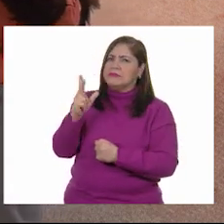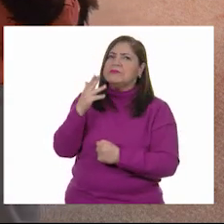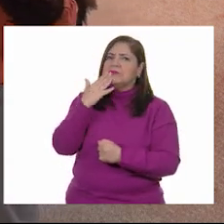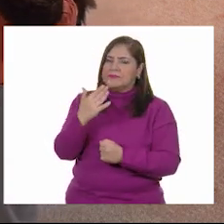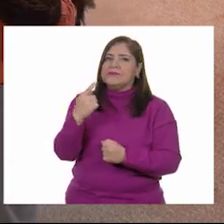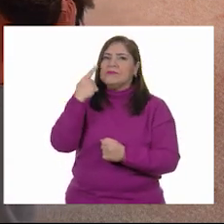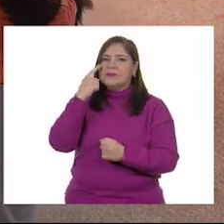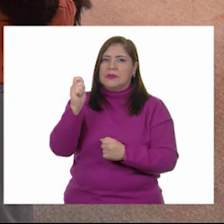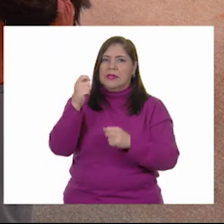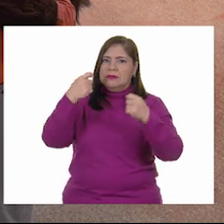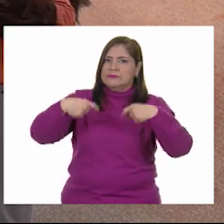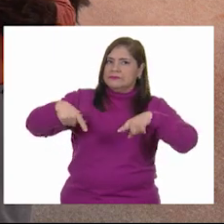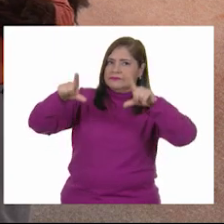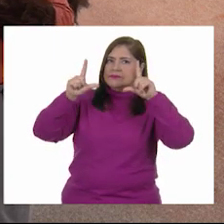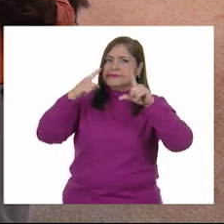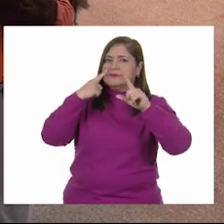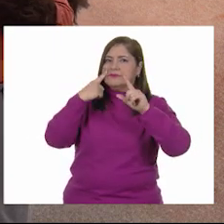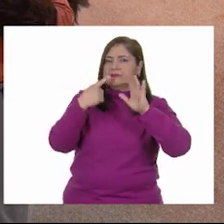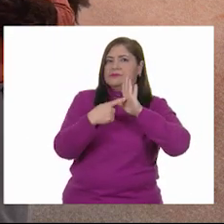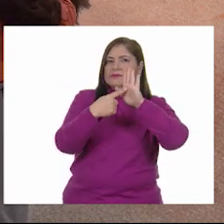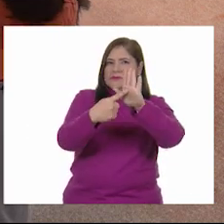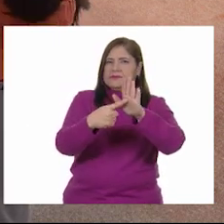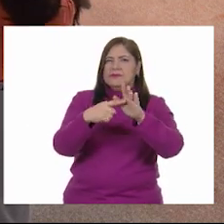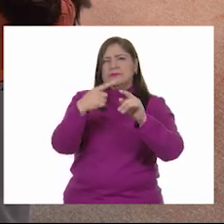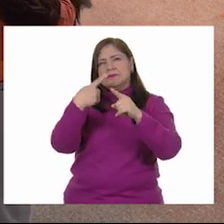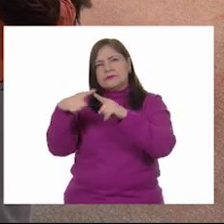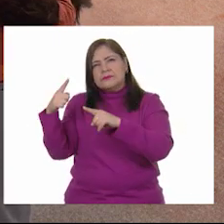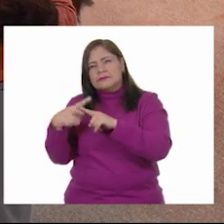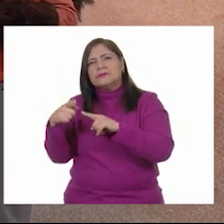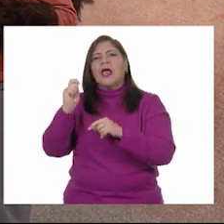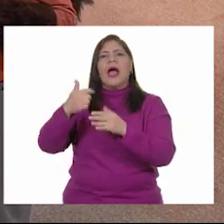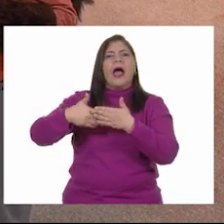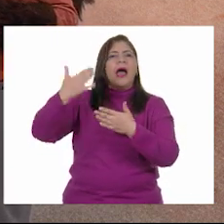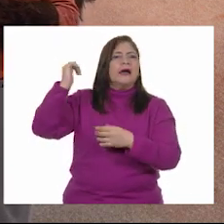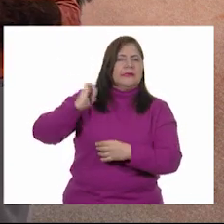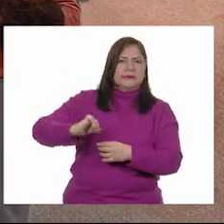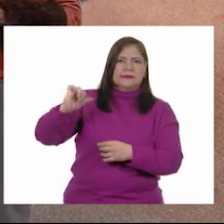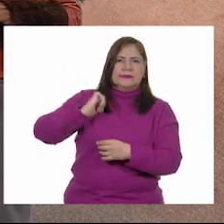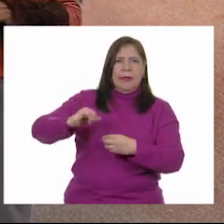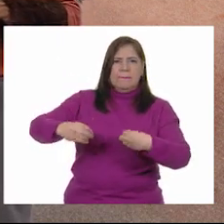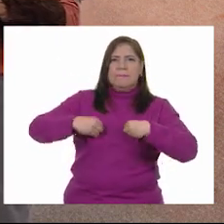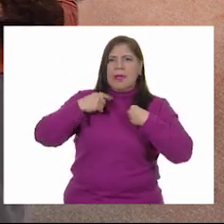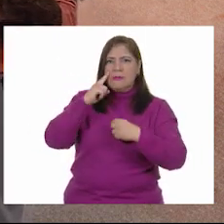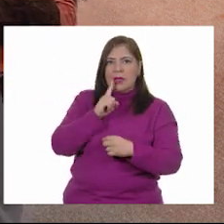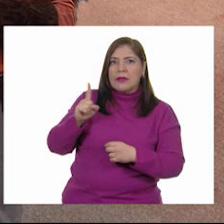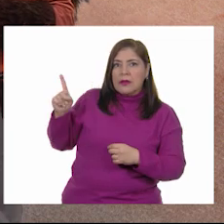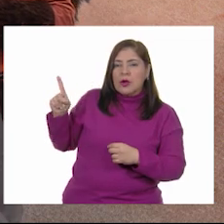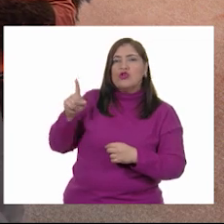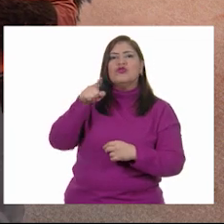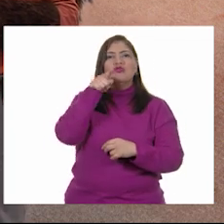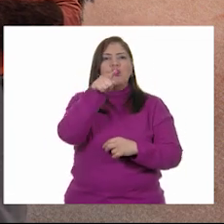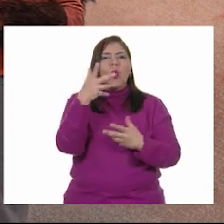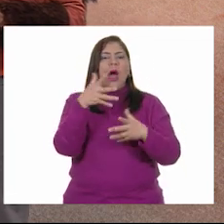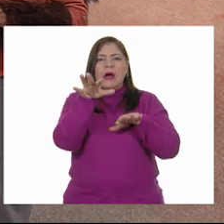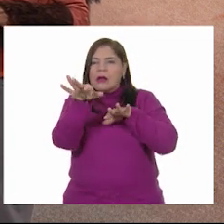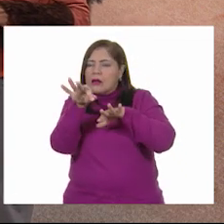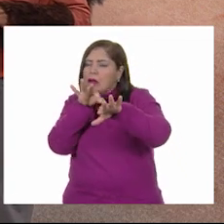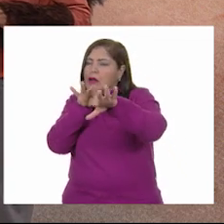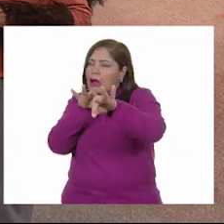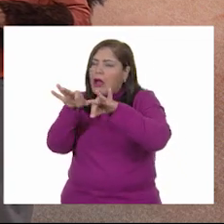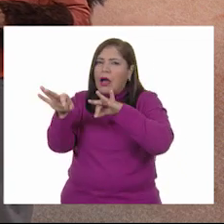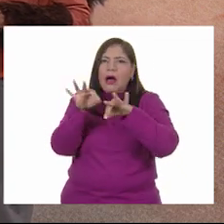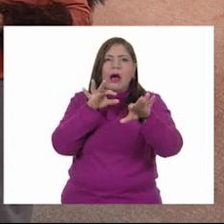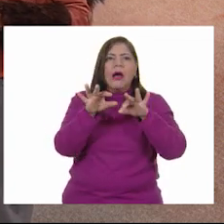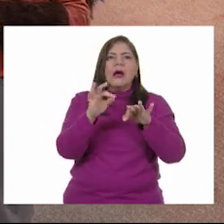una serie de imágenes que representan momentos cotidianos de la vida primitiva. Tú los vas a ir eligiendo de acuerdo a los sonidos que